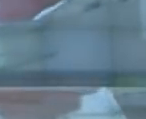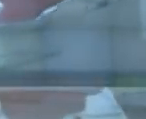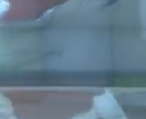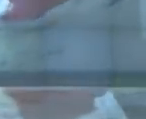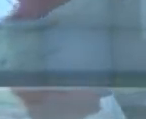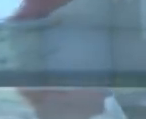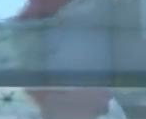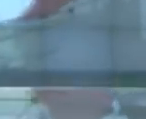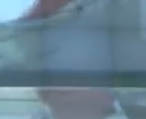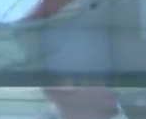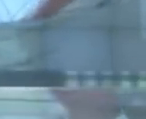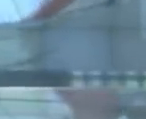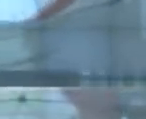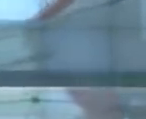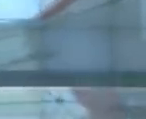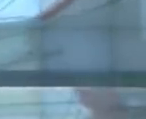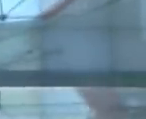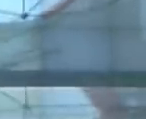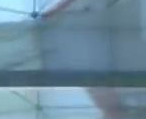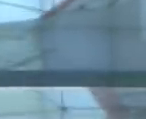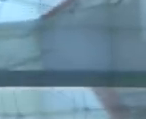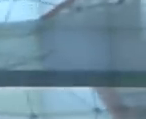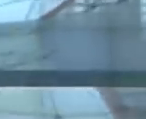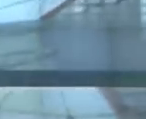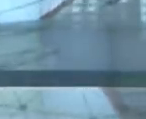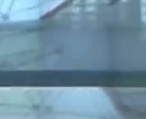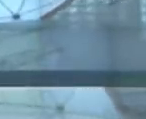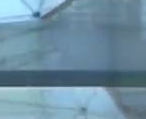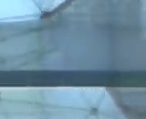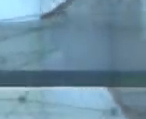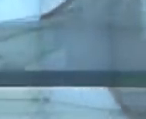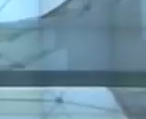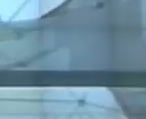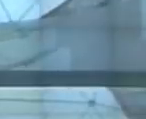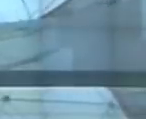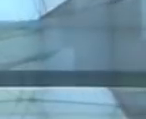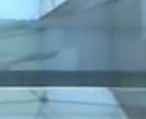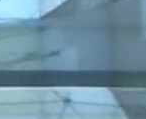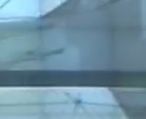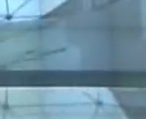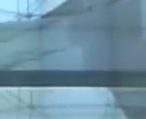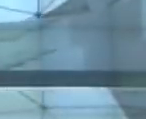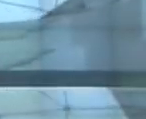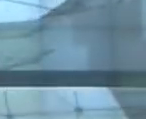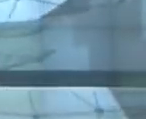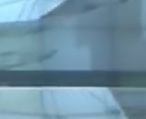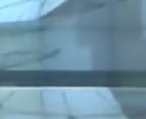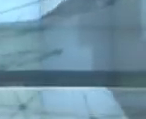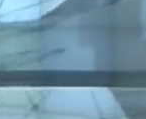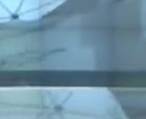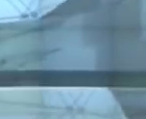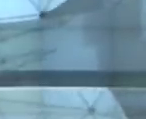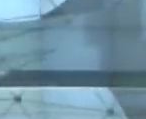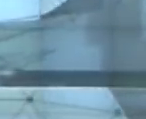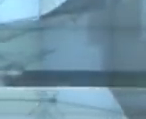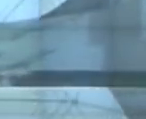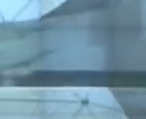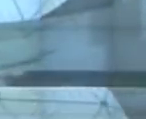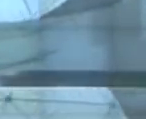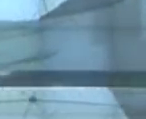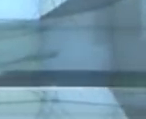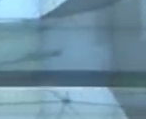patria, y del mismo modo hay que decir que más de 3.000 están ascendiendo, todos autorizados por el comandante en jefe de la Fuerza Armada